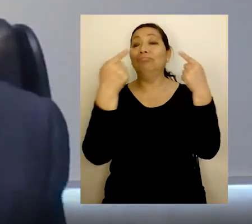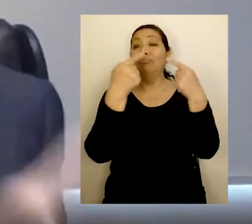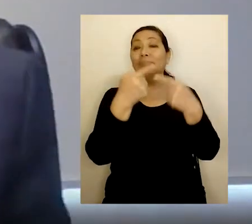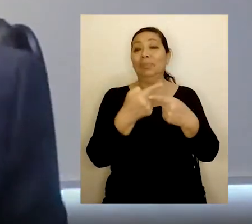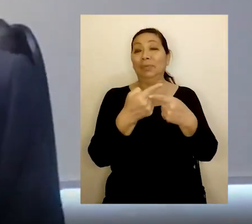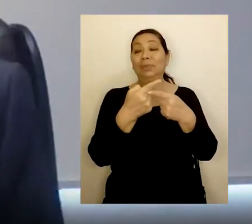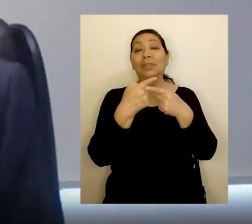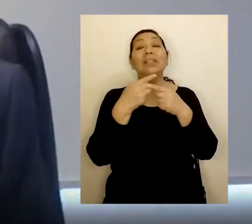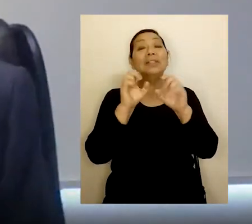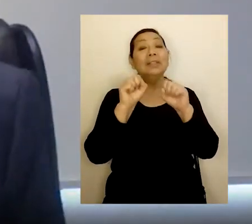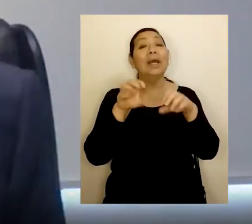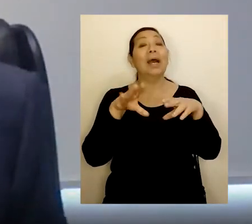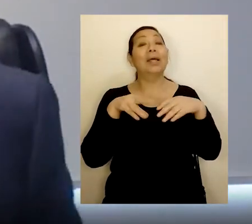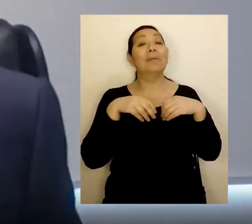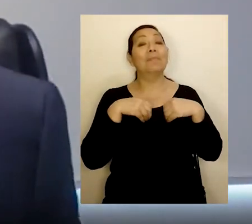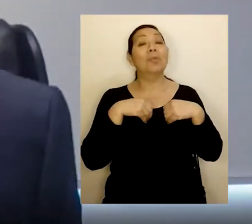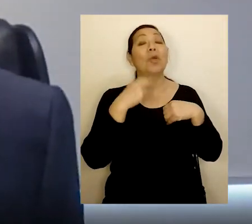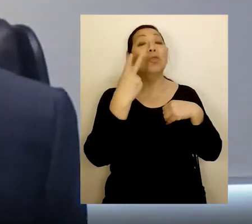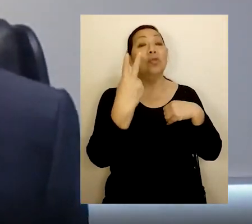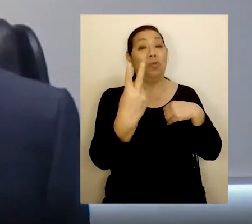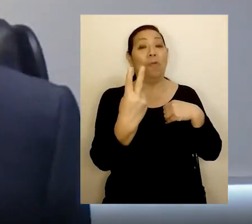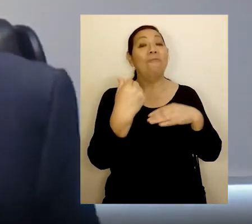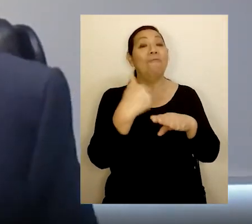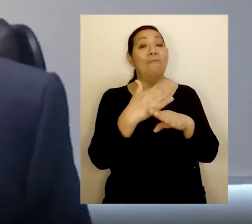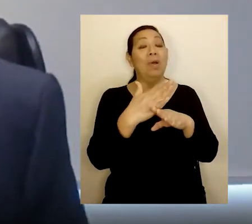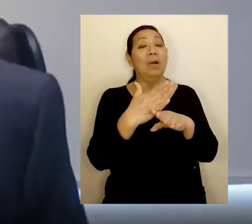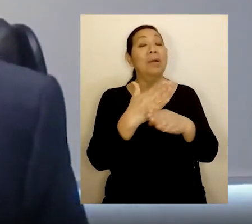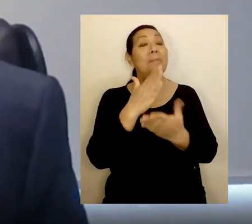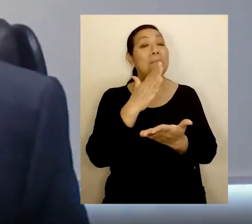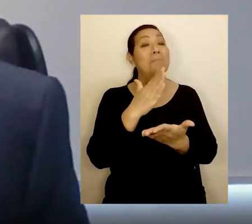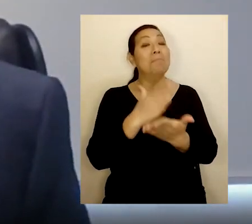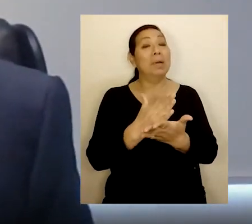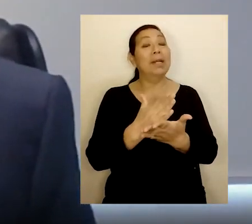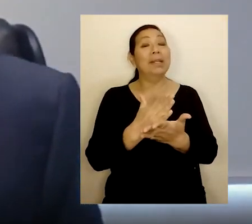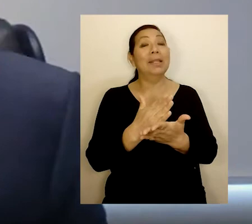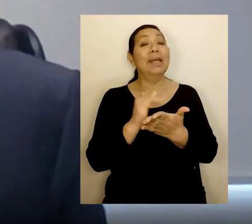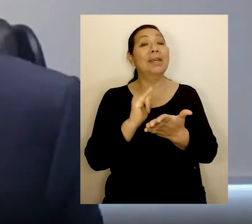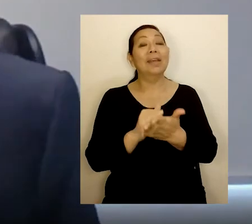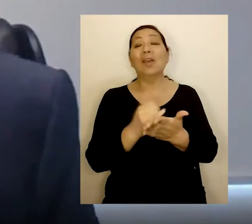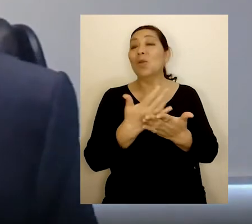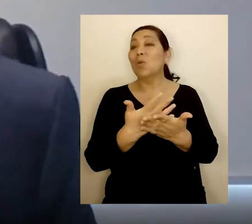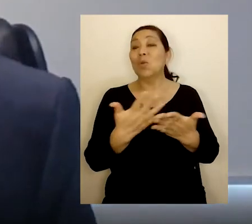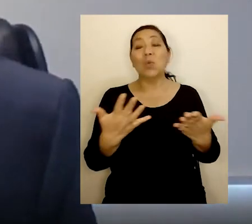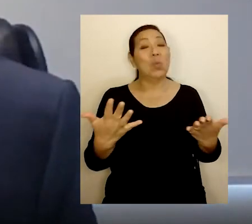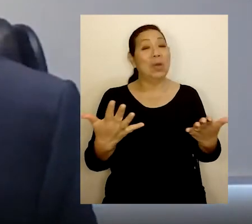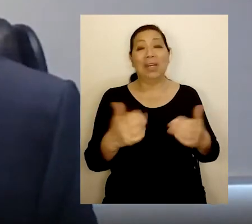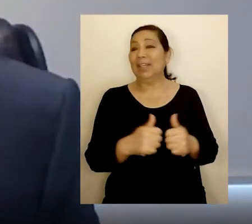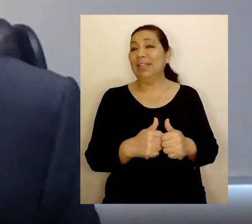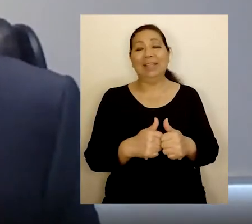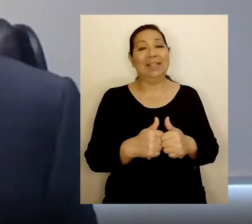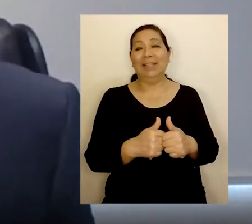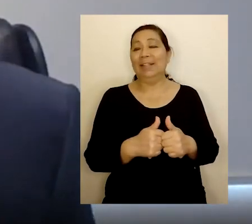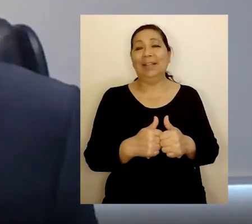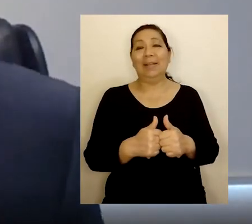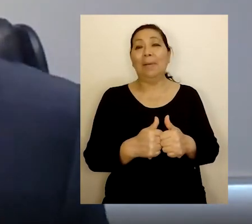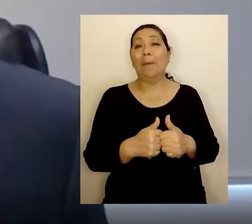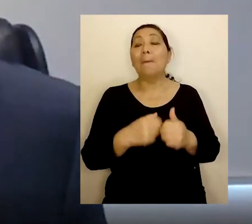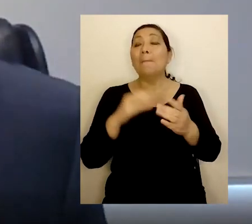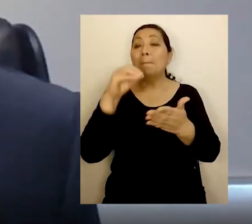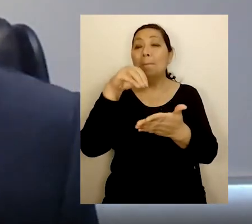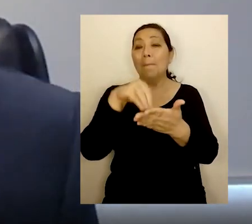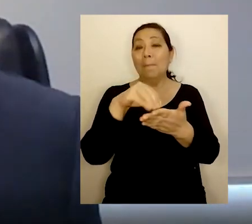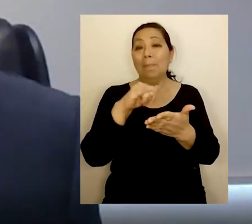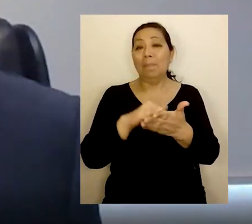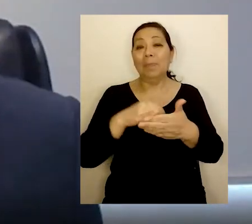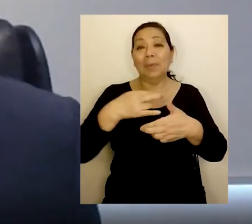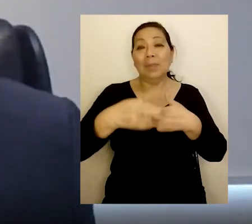contradictoriamente, nos admite dos pericias de parte que no habían sido propuestas